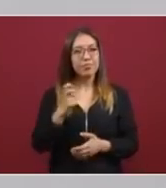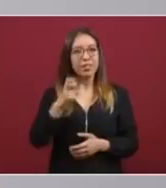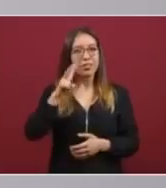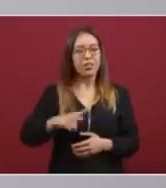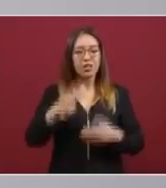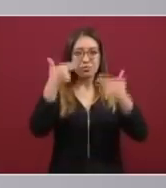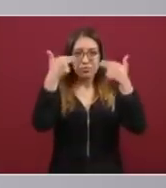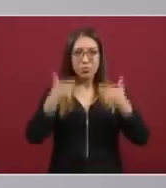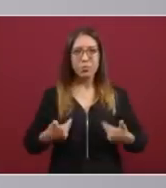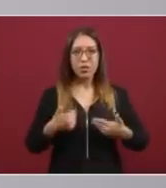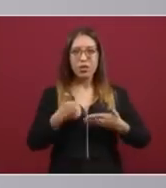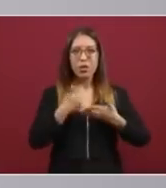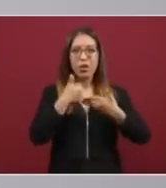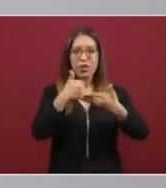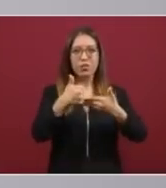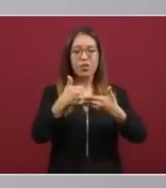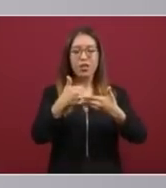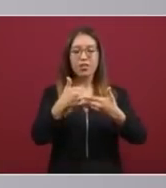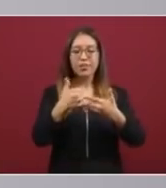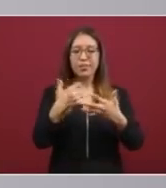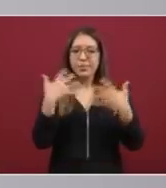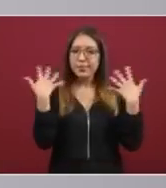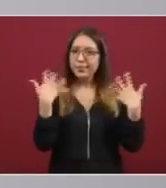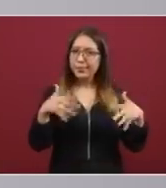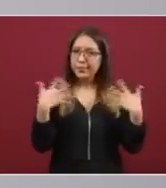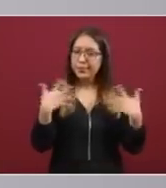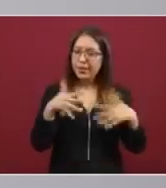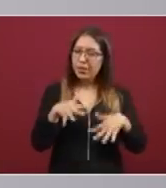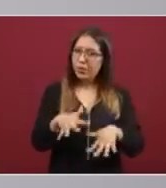humanitaria sublime.